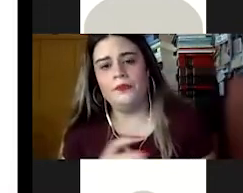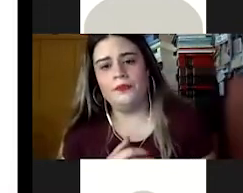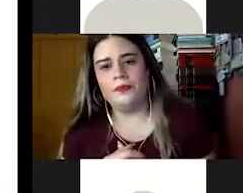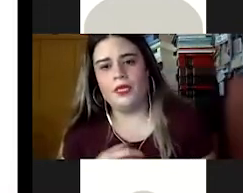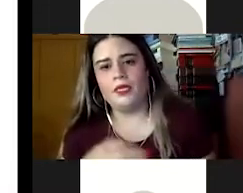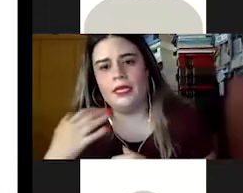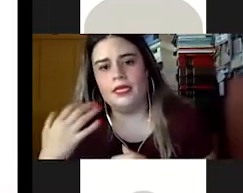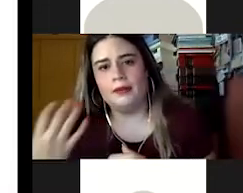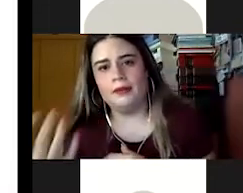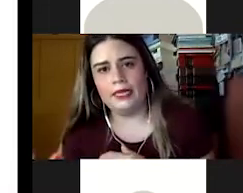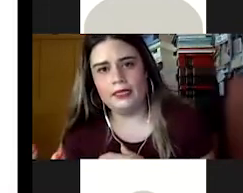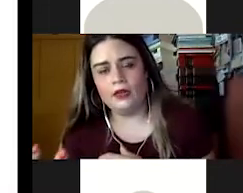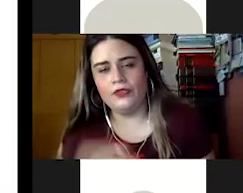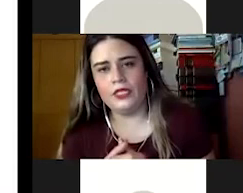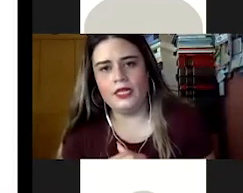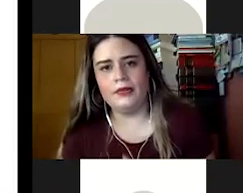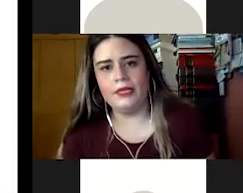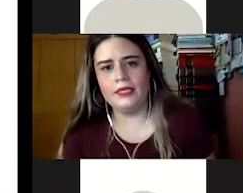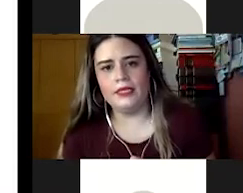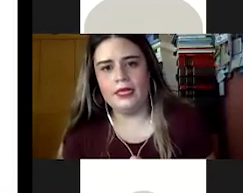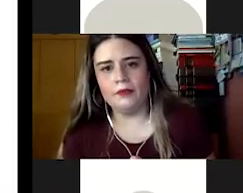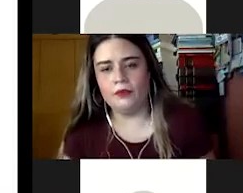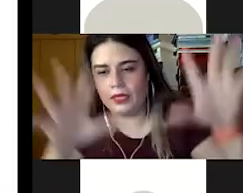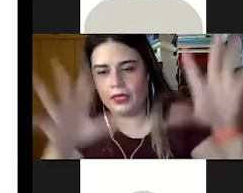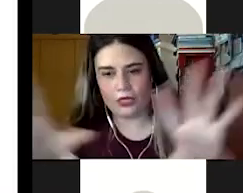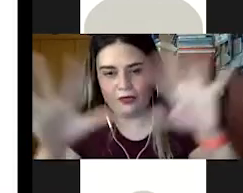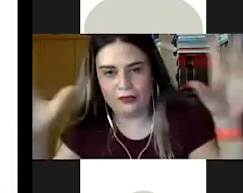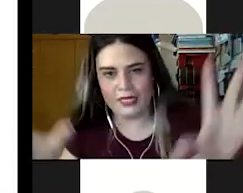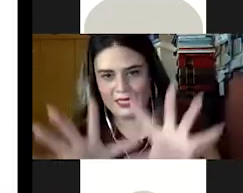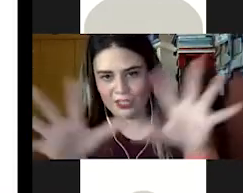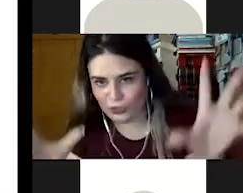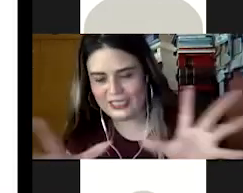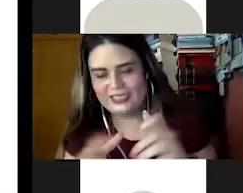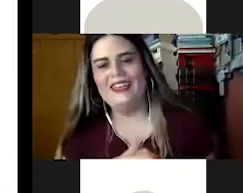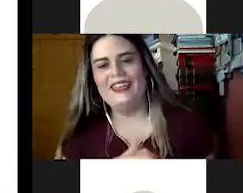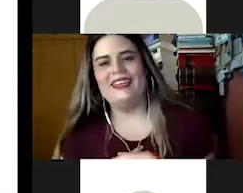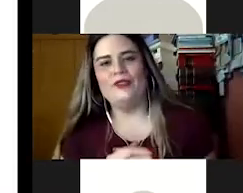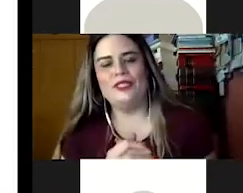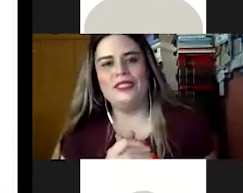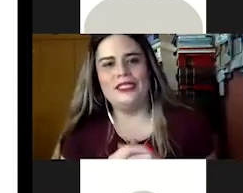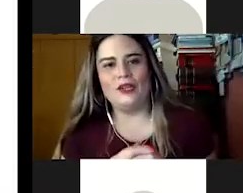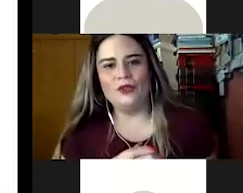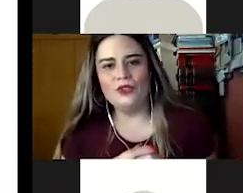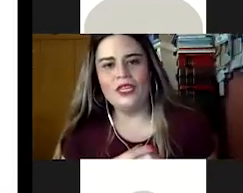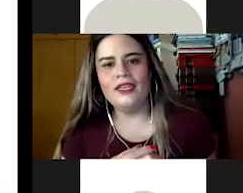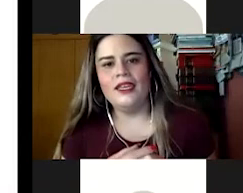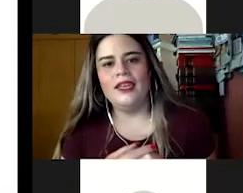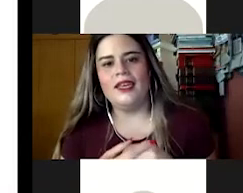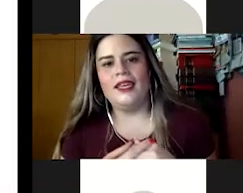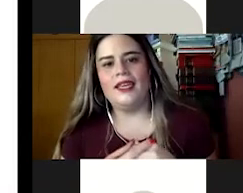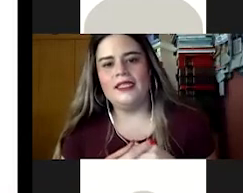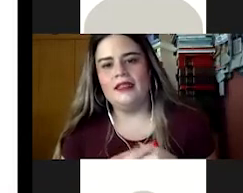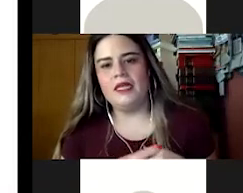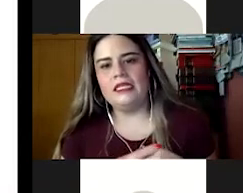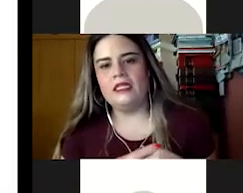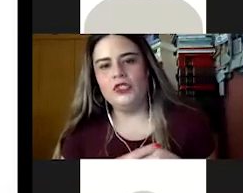conservó, se desaparece la oficina de presidencia de la República por las miles de razones que ustedes quizá conozcan